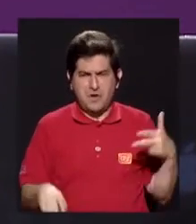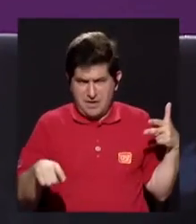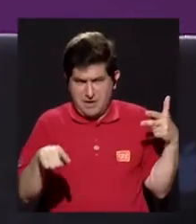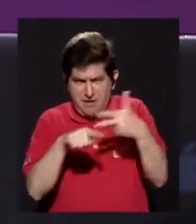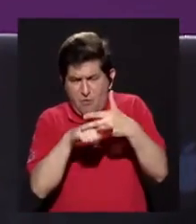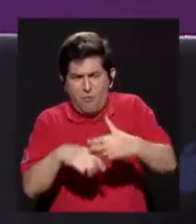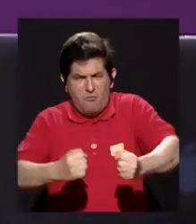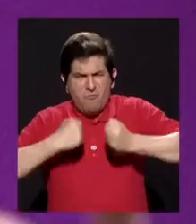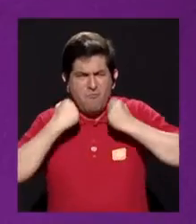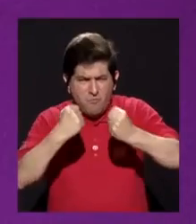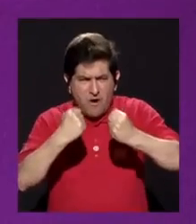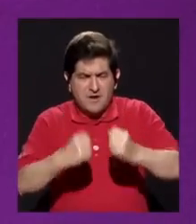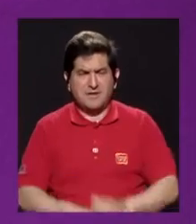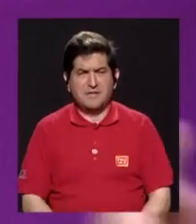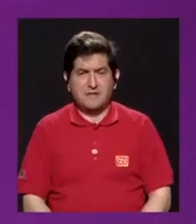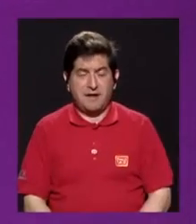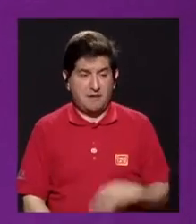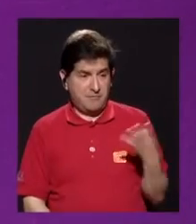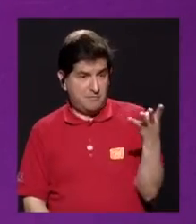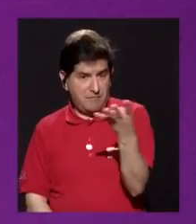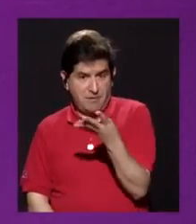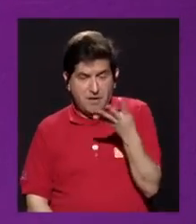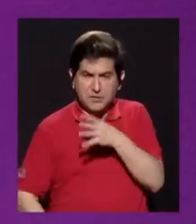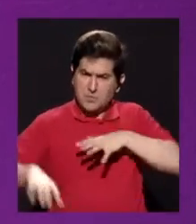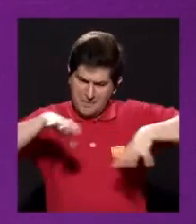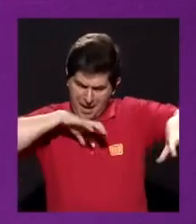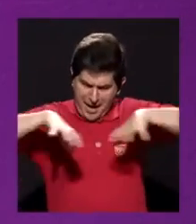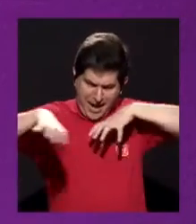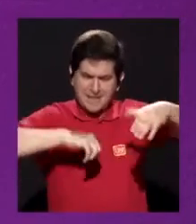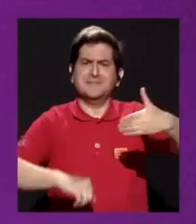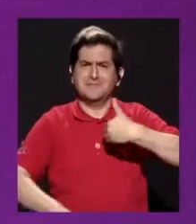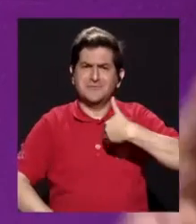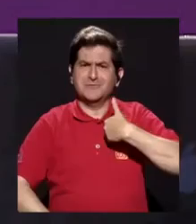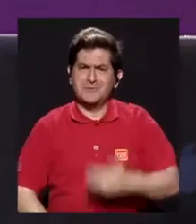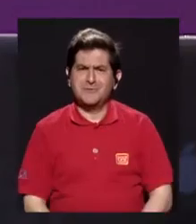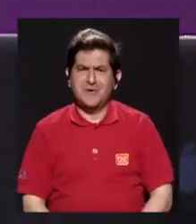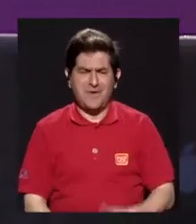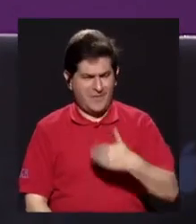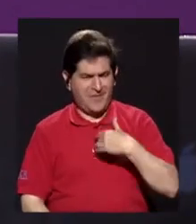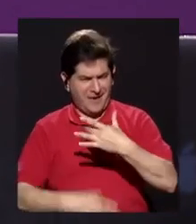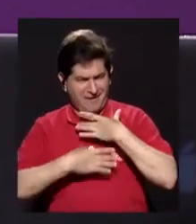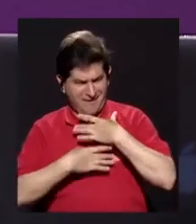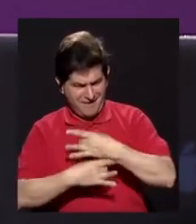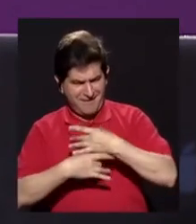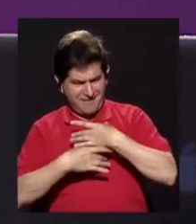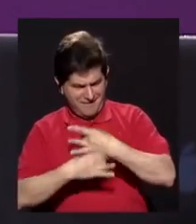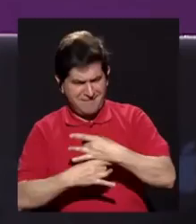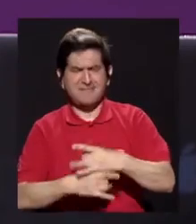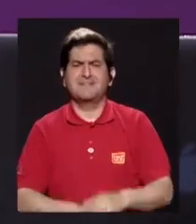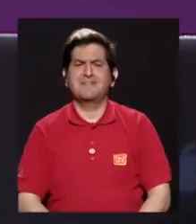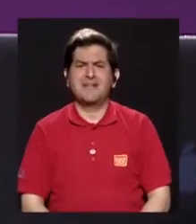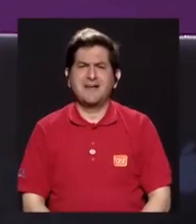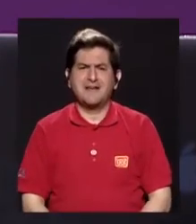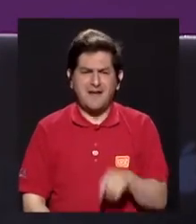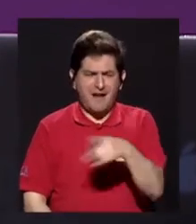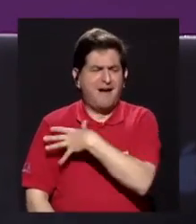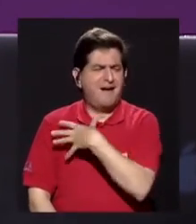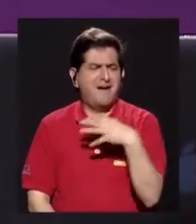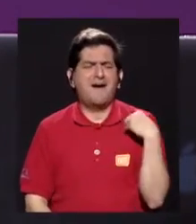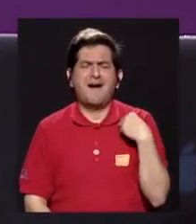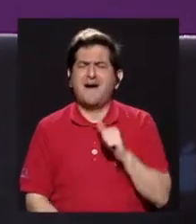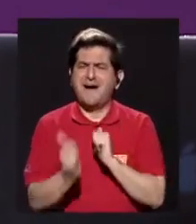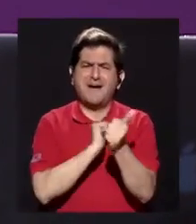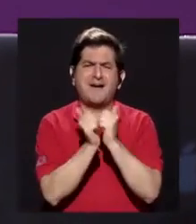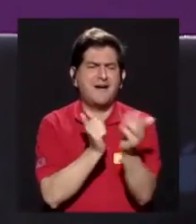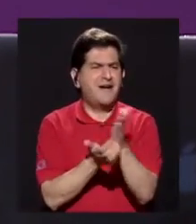fuerte. Y están ustedes activas, ¿verdad? Hay como una chispa que han tenido de que les gustaba el deporte,